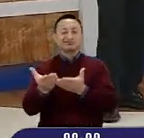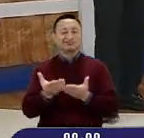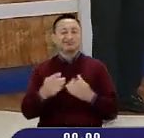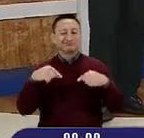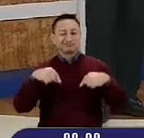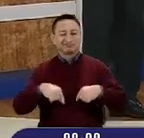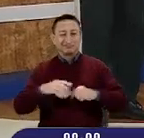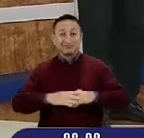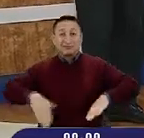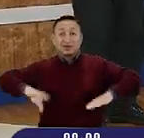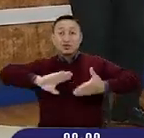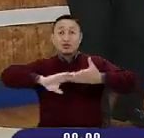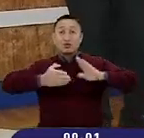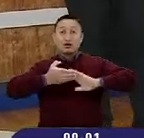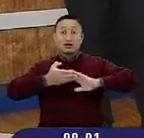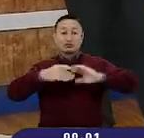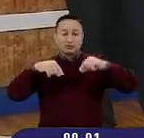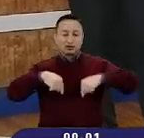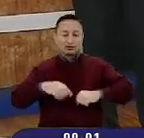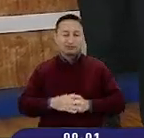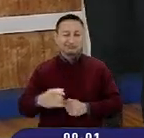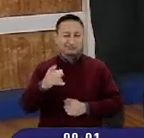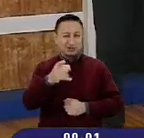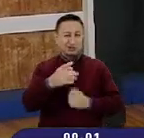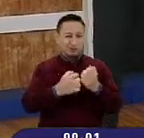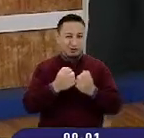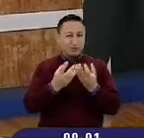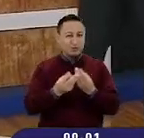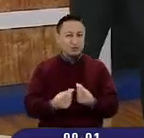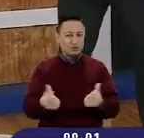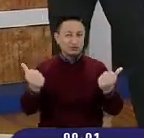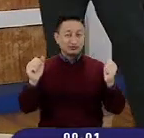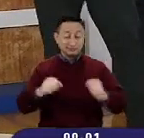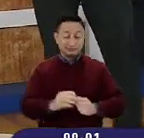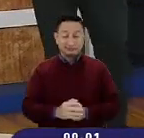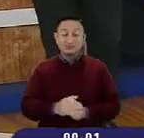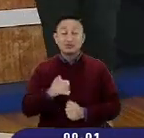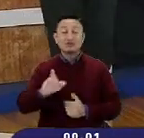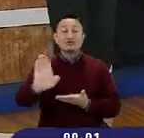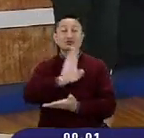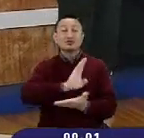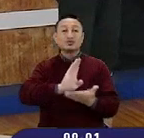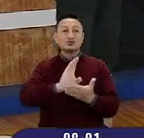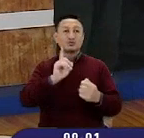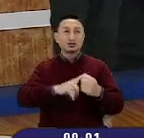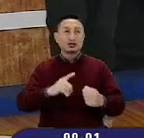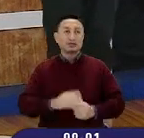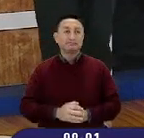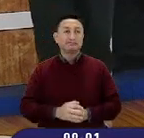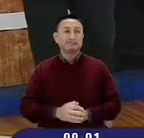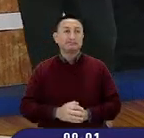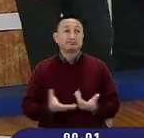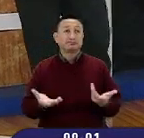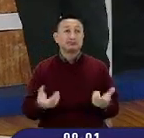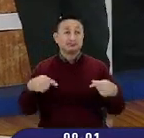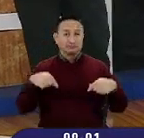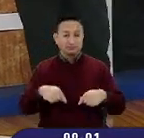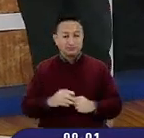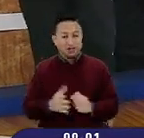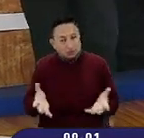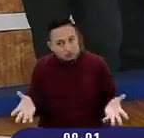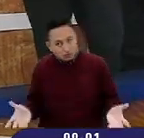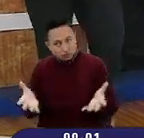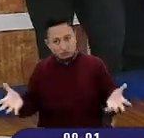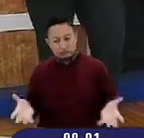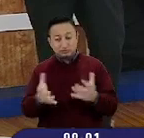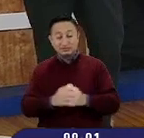es el espacio de la comunidad en el que encontramos las soluciones para todos los problemas en los barrios de la capital. Y sobre todo, intentamos ocupar a que